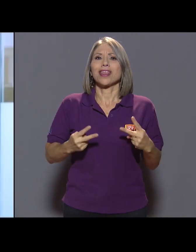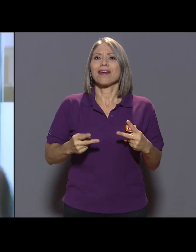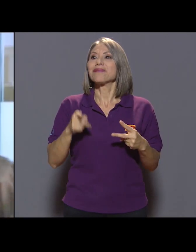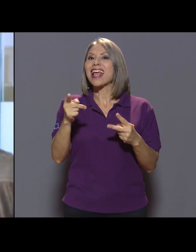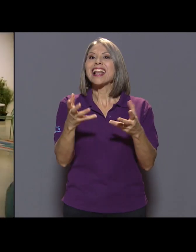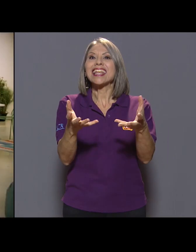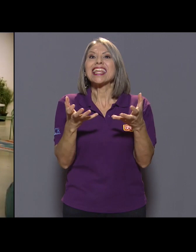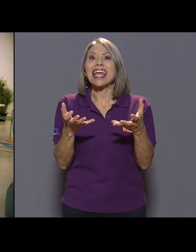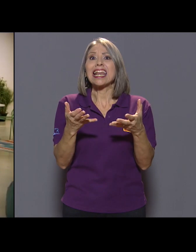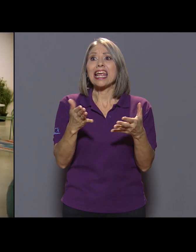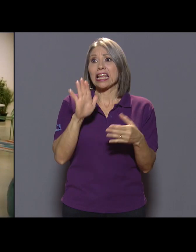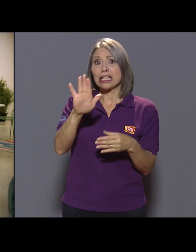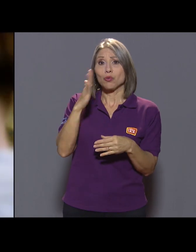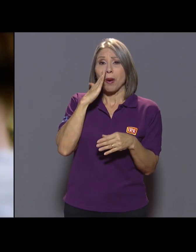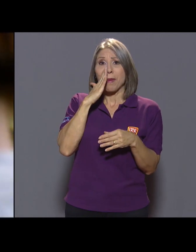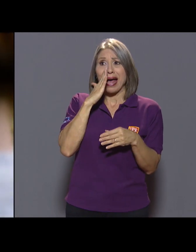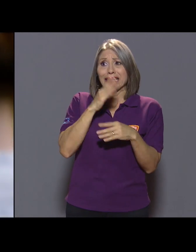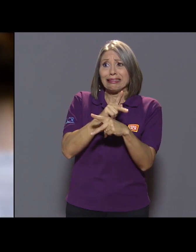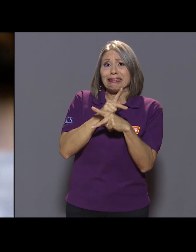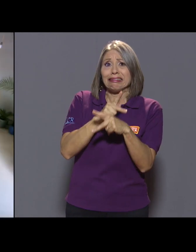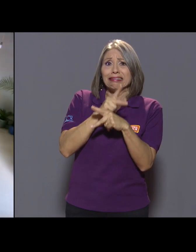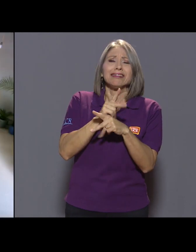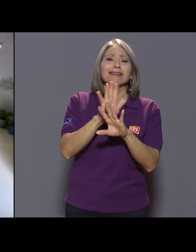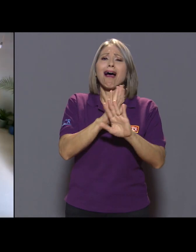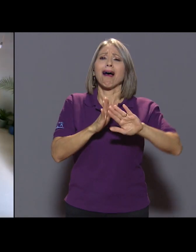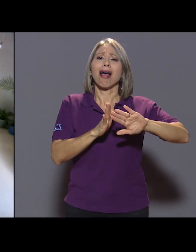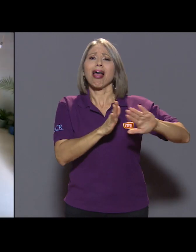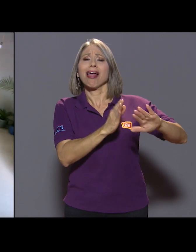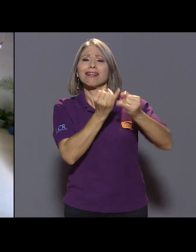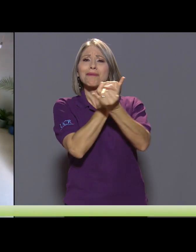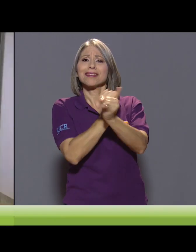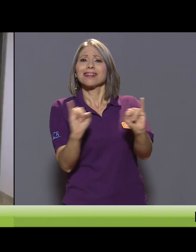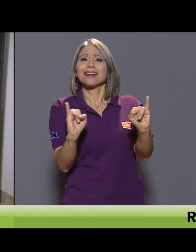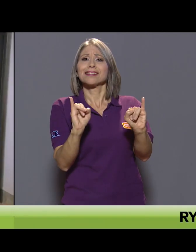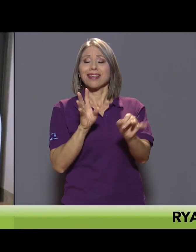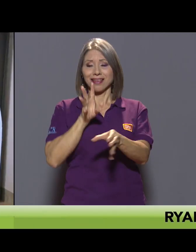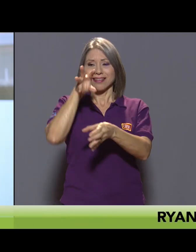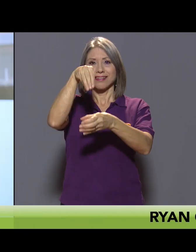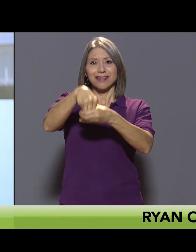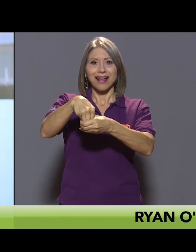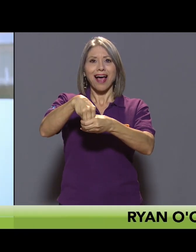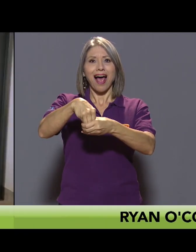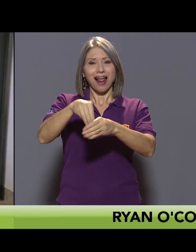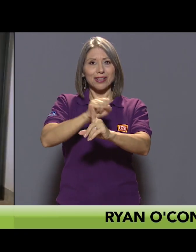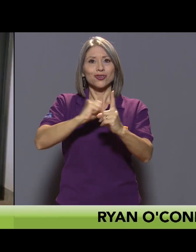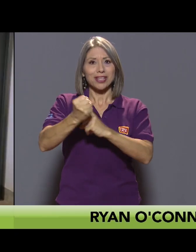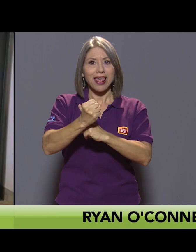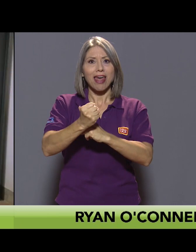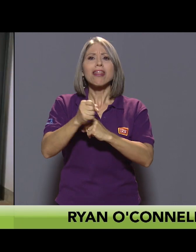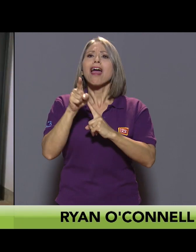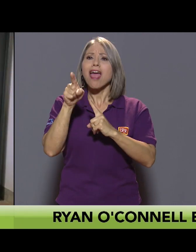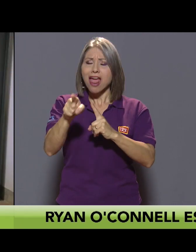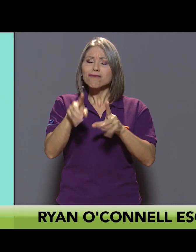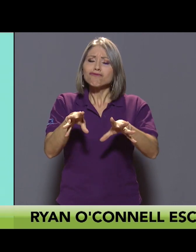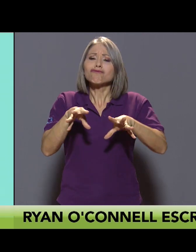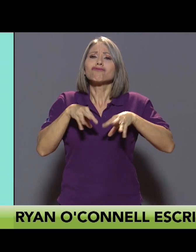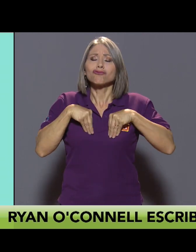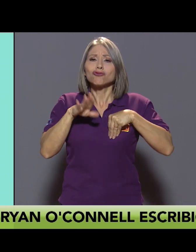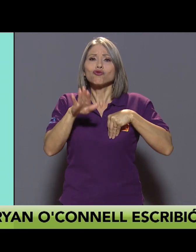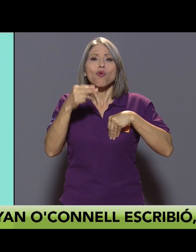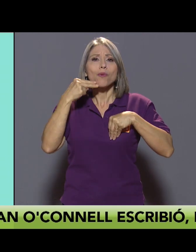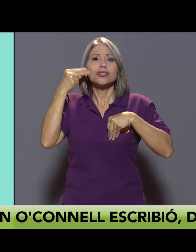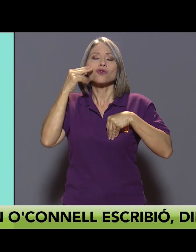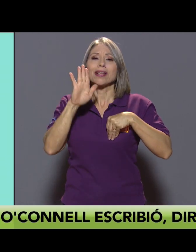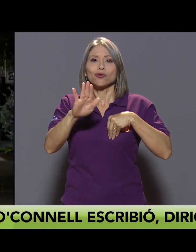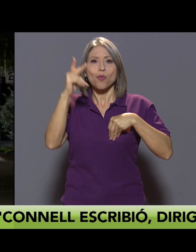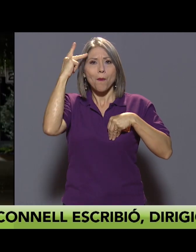independizarse de su sobreprotectora madre e insertarse en la sociedad, abrazando su homosexualidad y su parálisis cerebral.